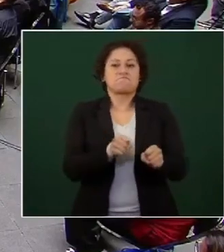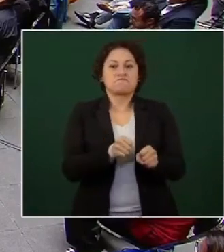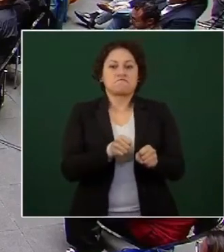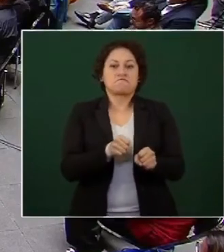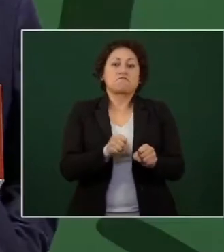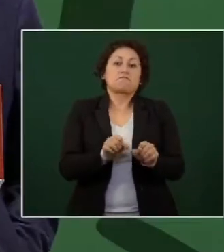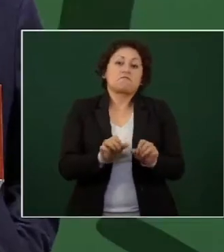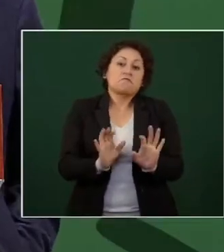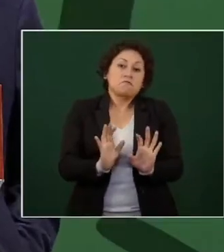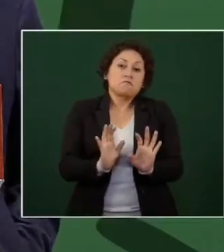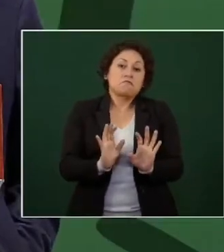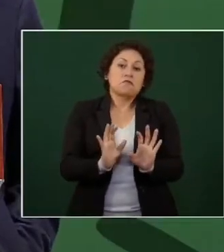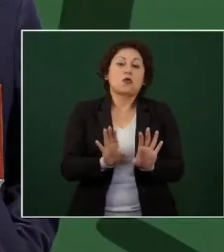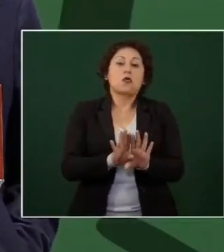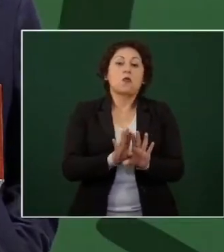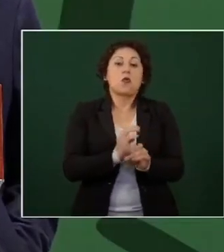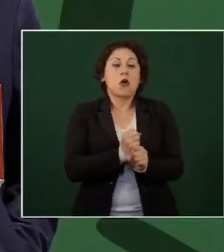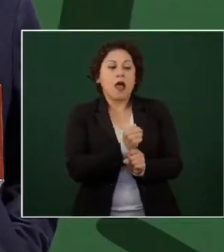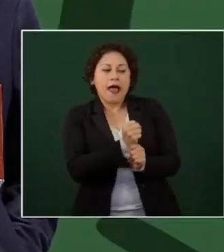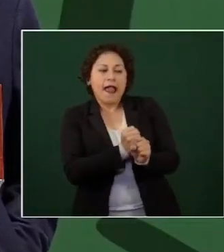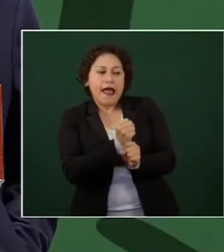tortura.